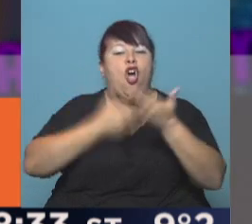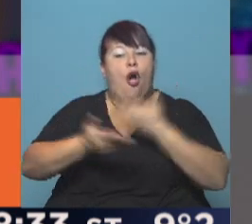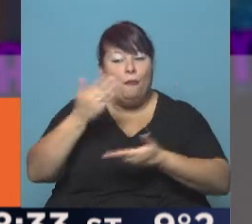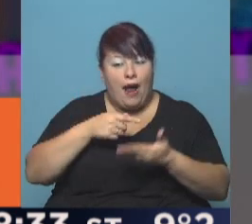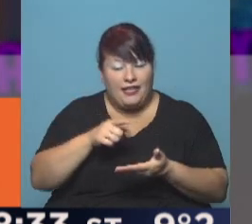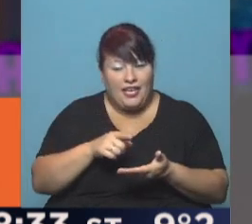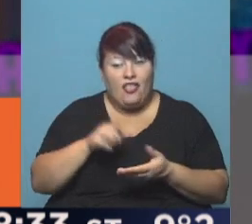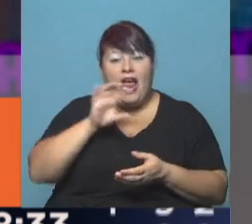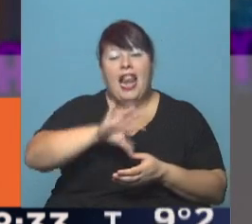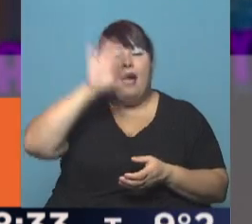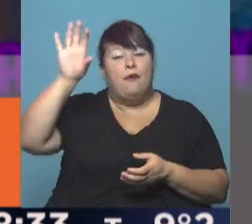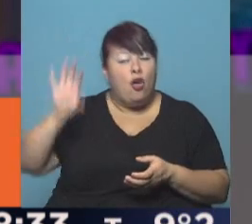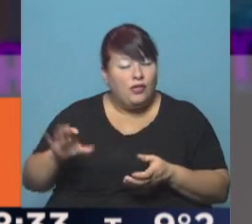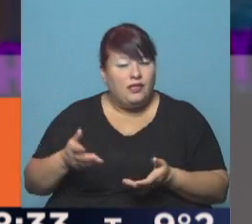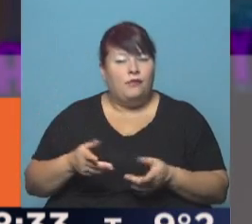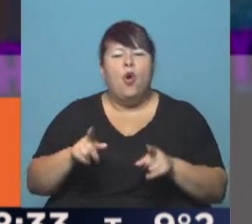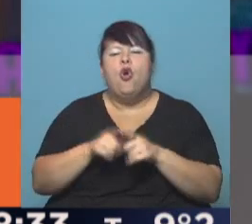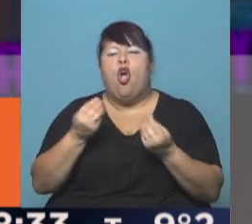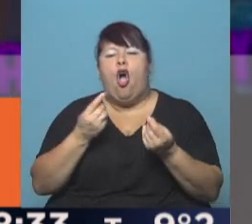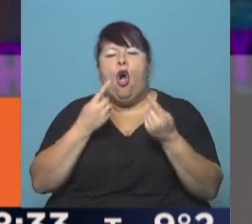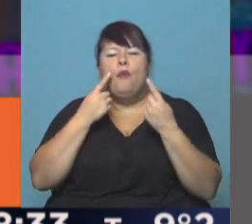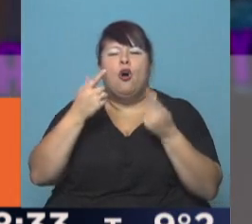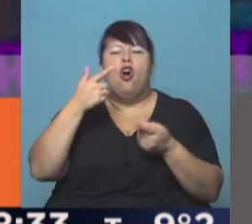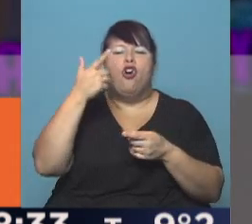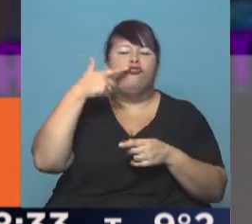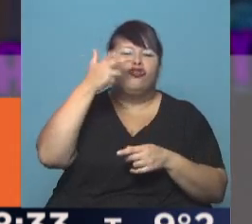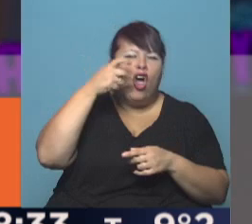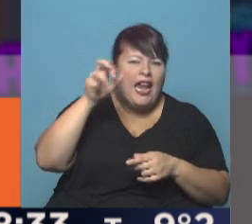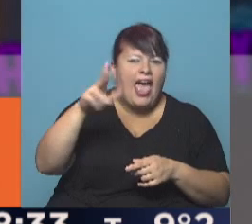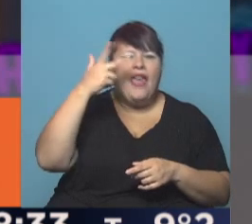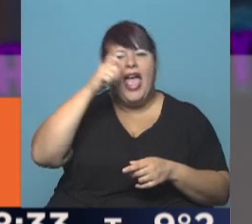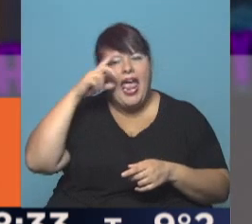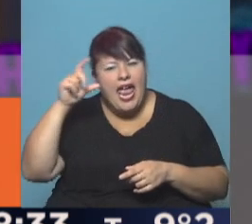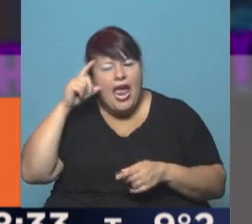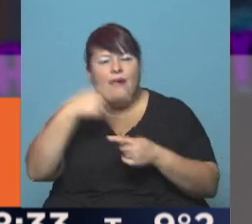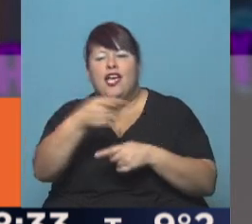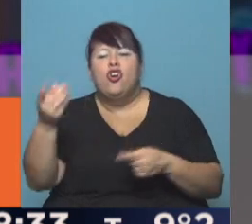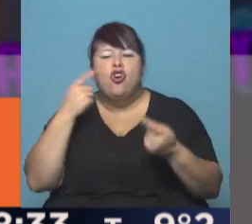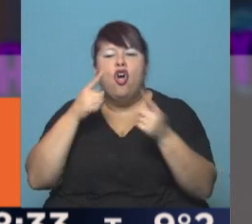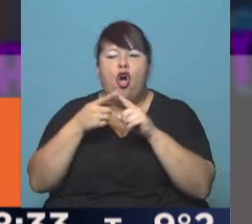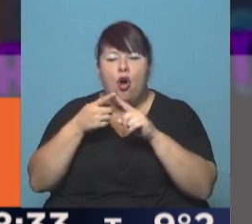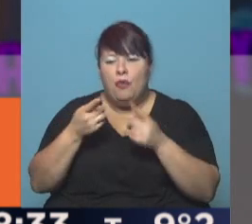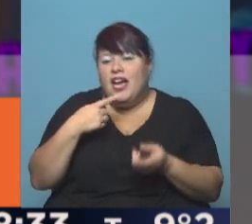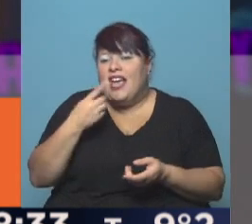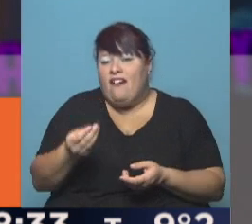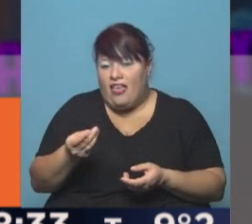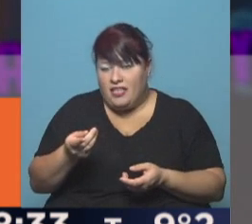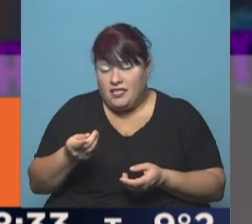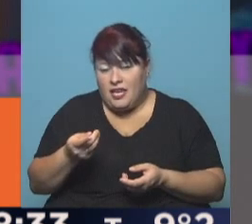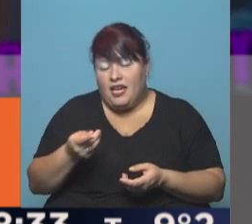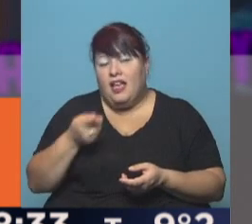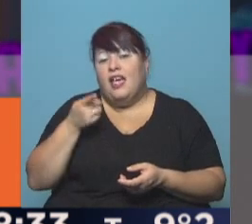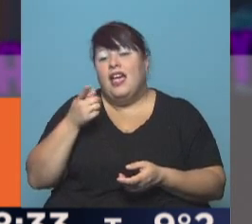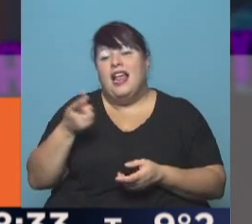Compartidos en el interior del país, cómo era el trato de los Joclender o de Eve o de varios de ellos, lo que te van a decir es que